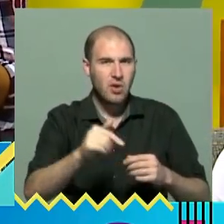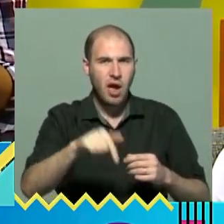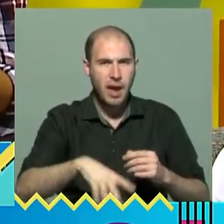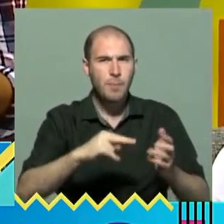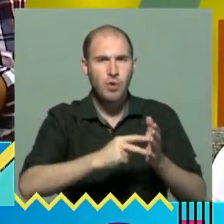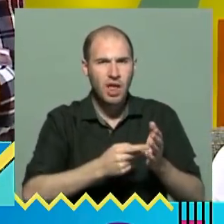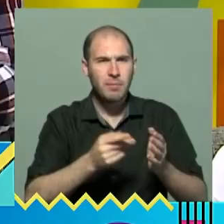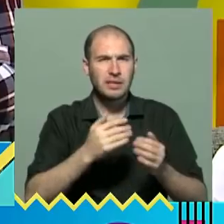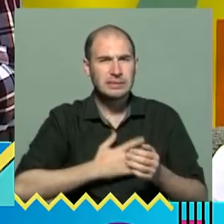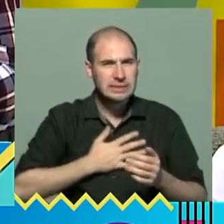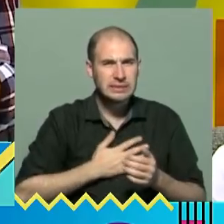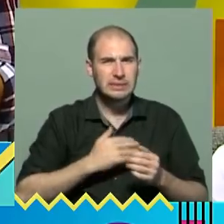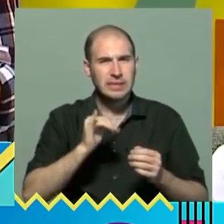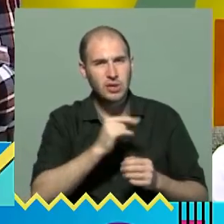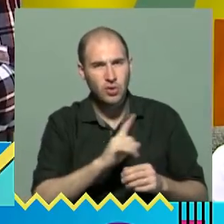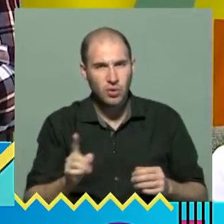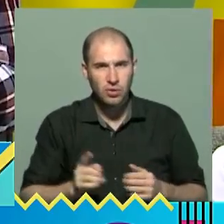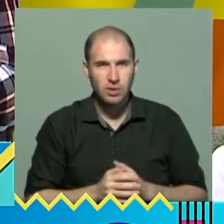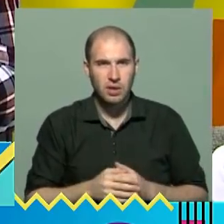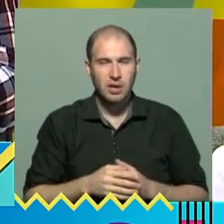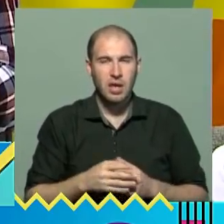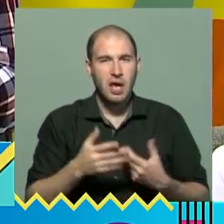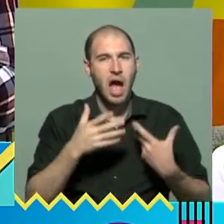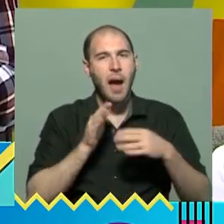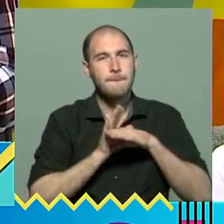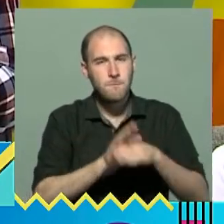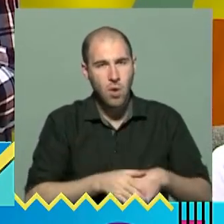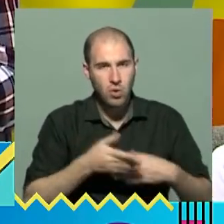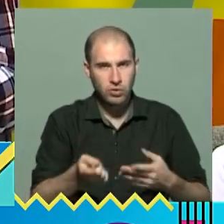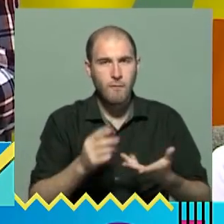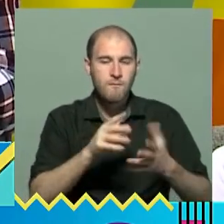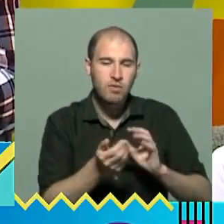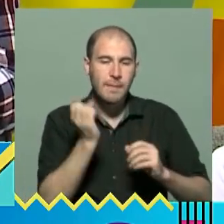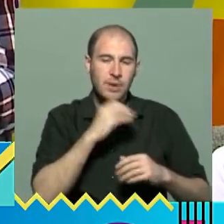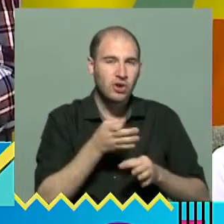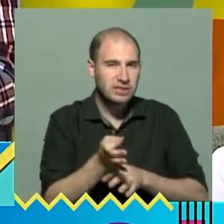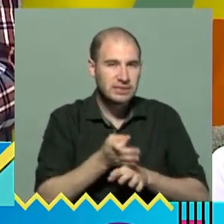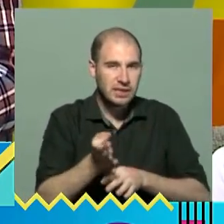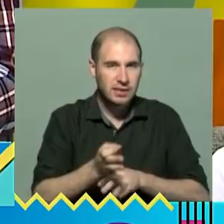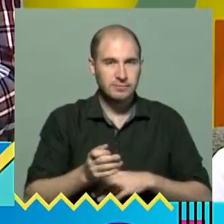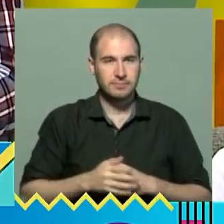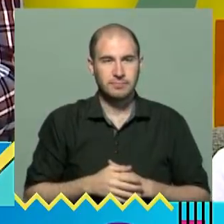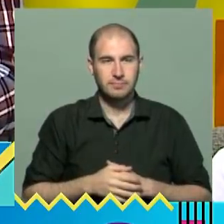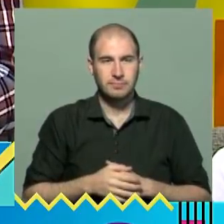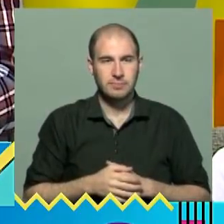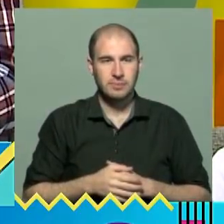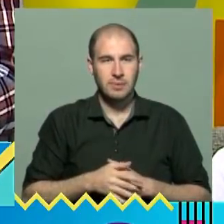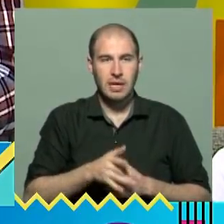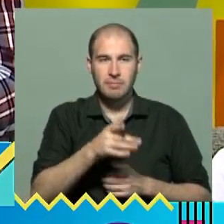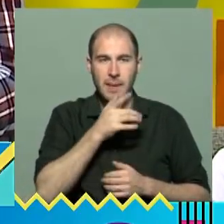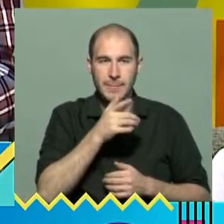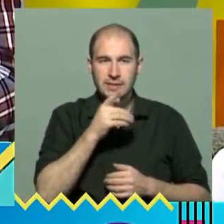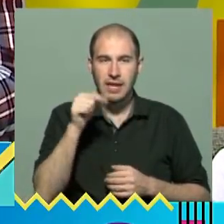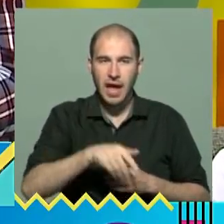por una situación sensible o no, apoyarlo y ver el mejor modo de enseñar. Claro. Entonces sí, yo creo que